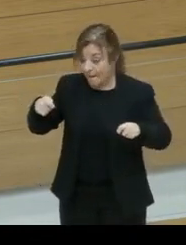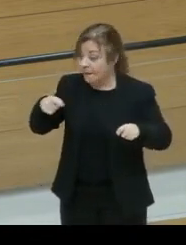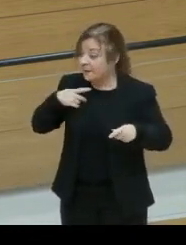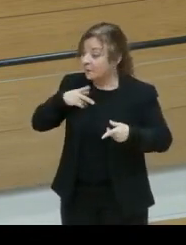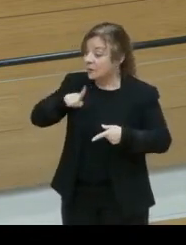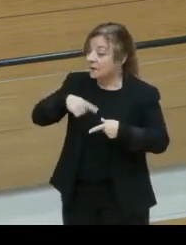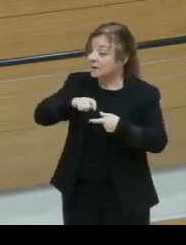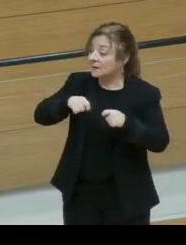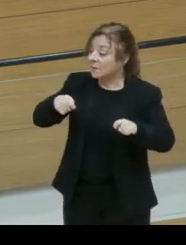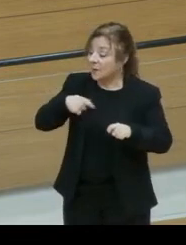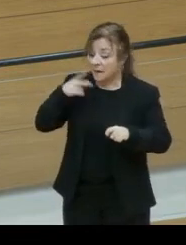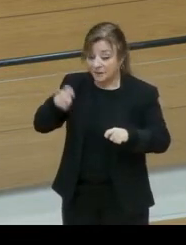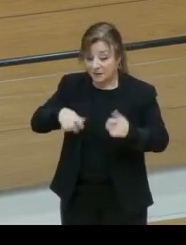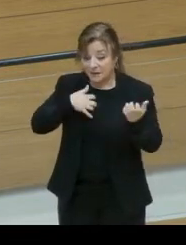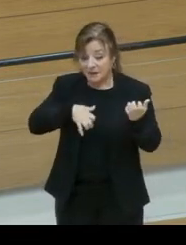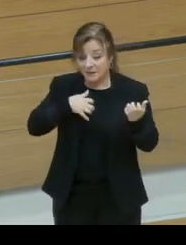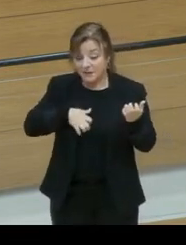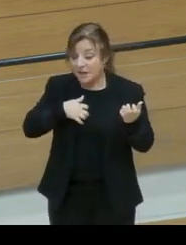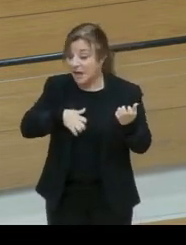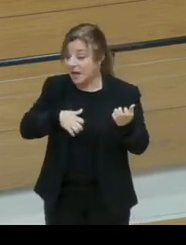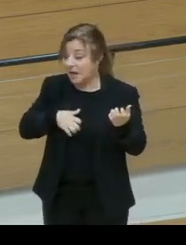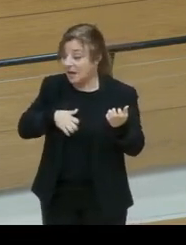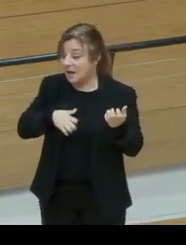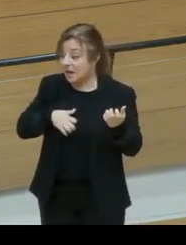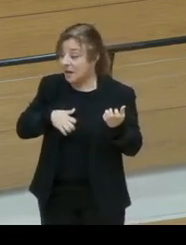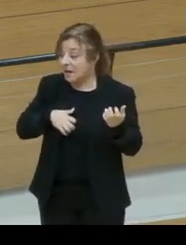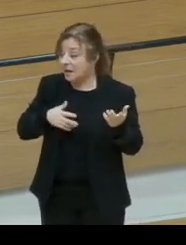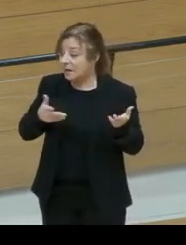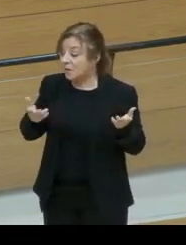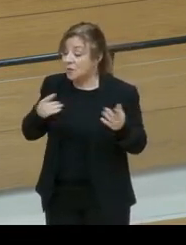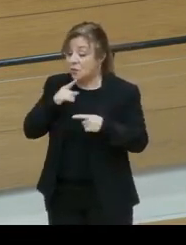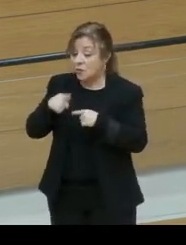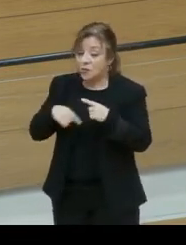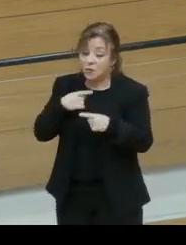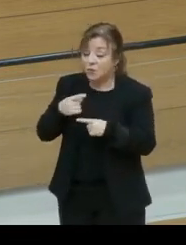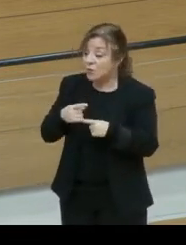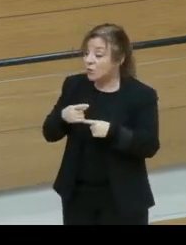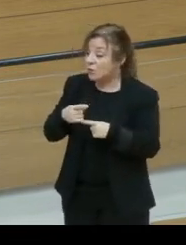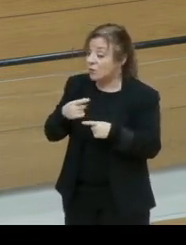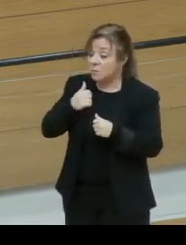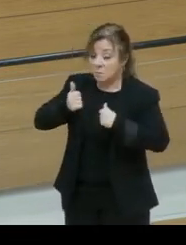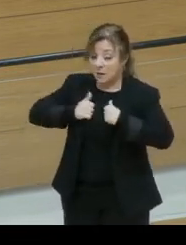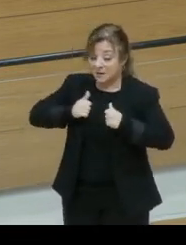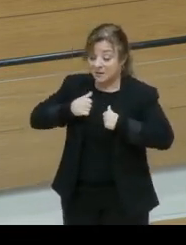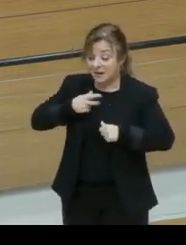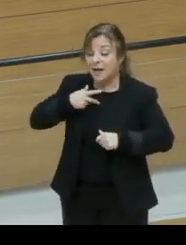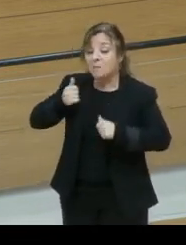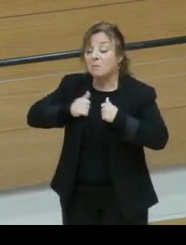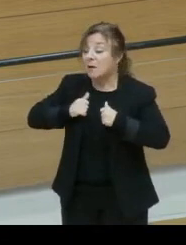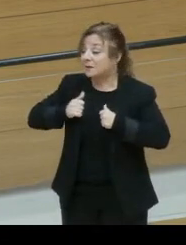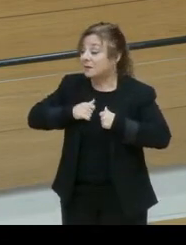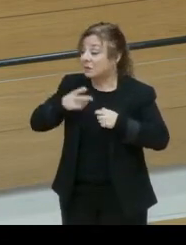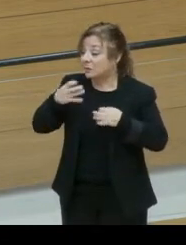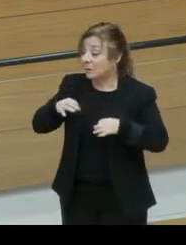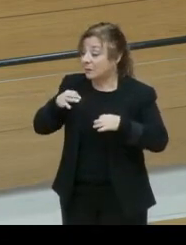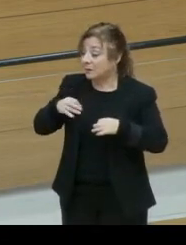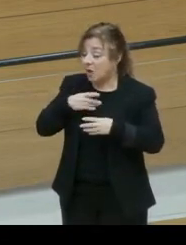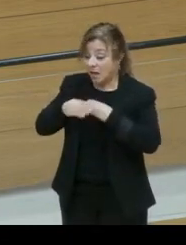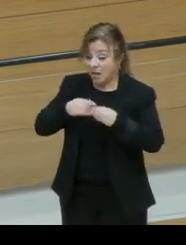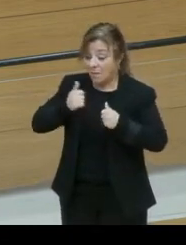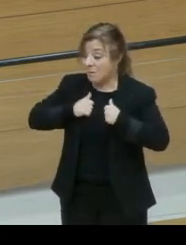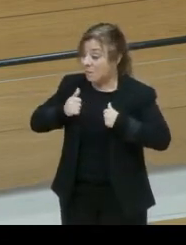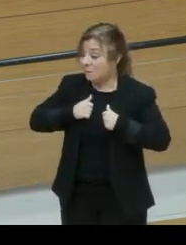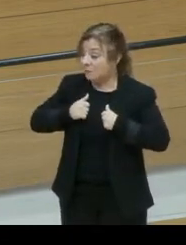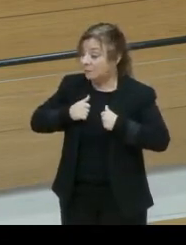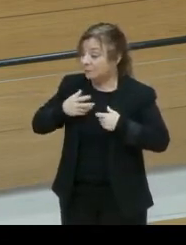me vine para Sevilla. Y luego ya hice el máster. Y en el máster normalmente cuando haces el máster es